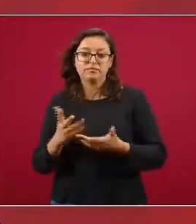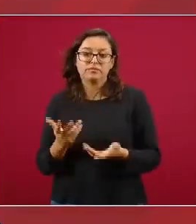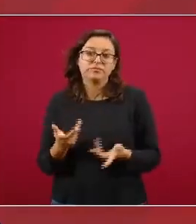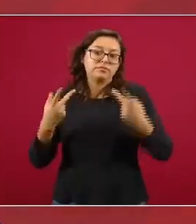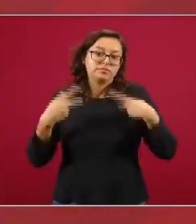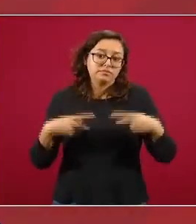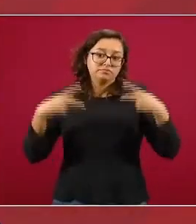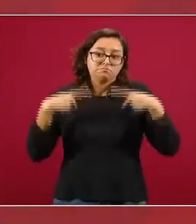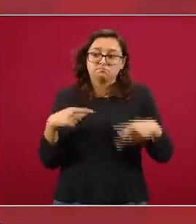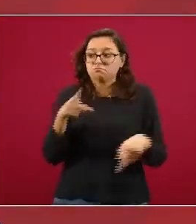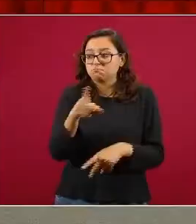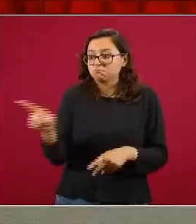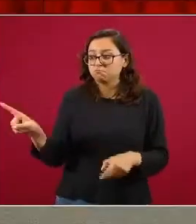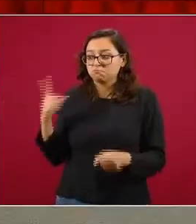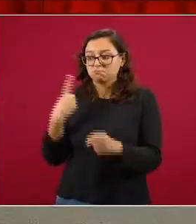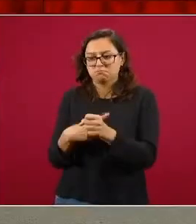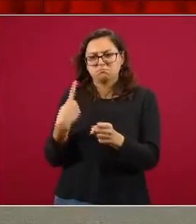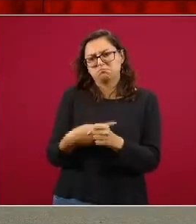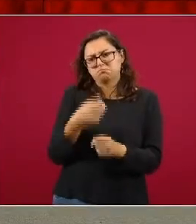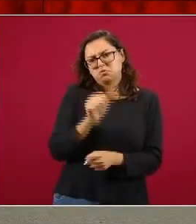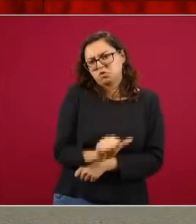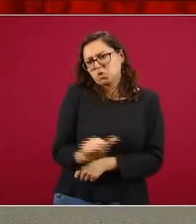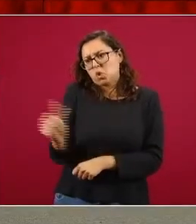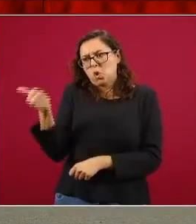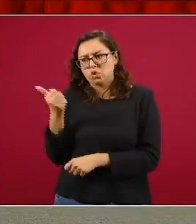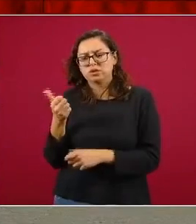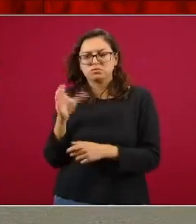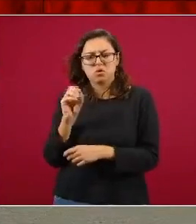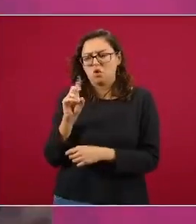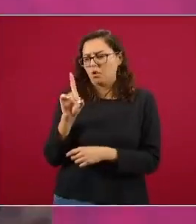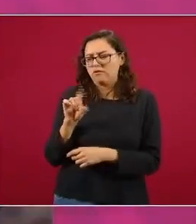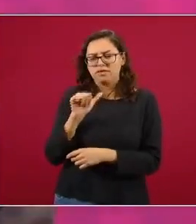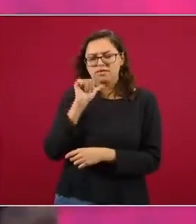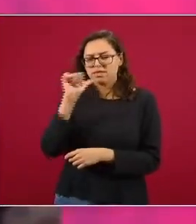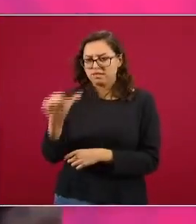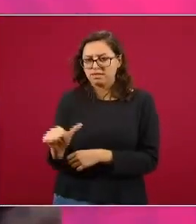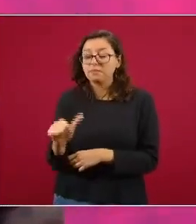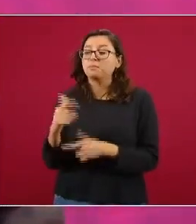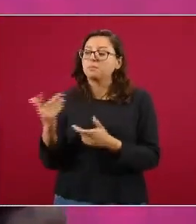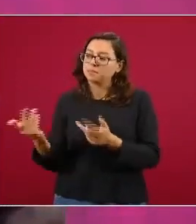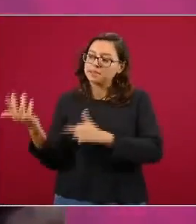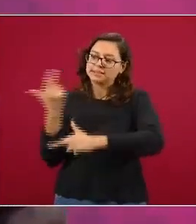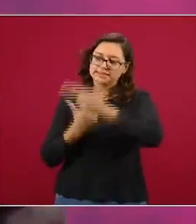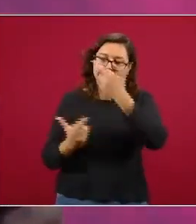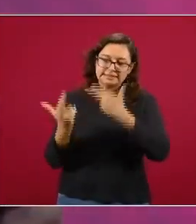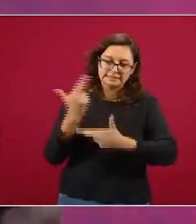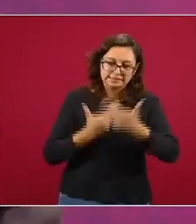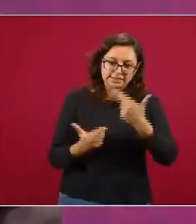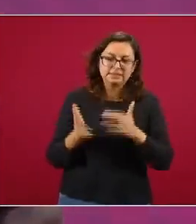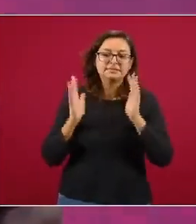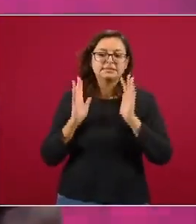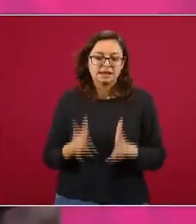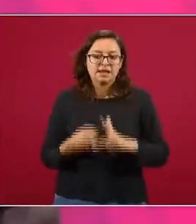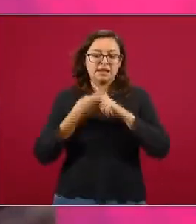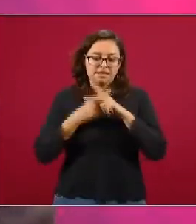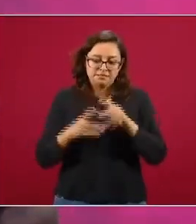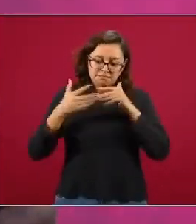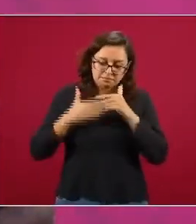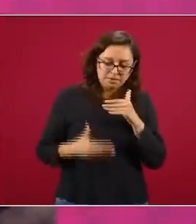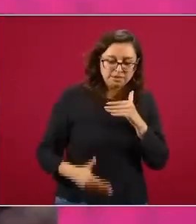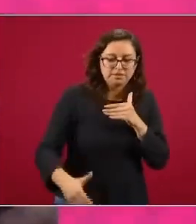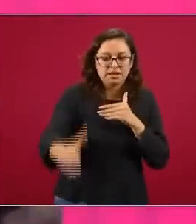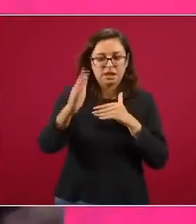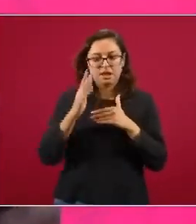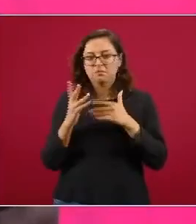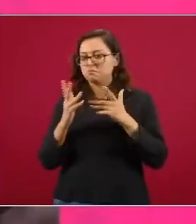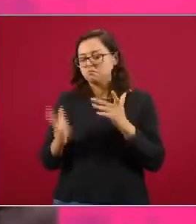o para personas que tienen otro tipo de padecimientos no COVID, de modo que podamos ya